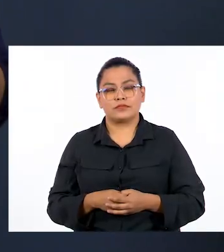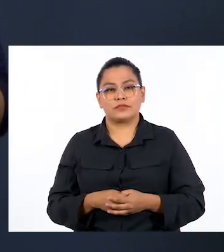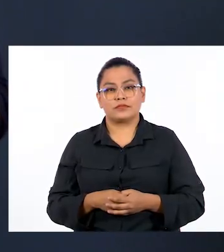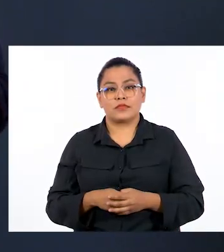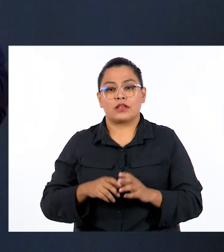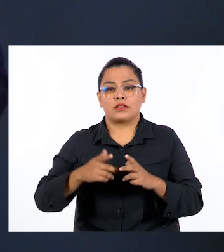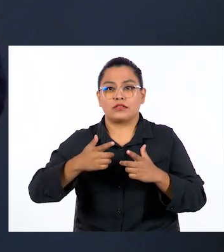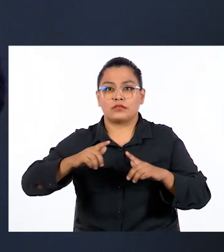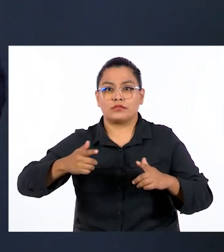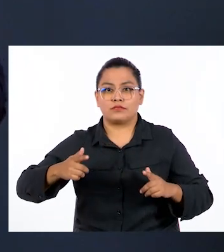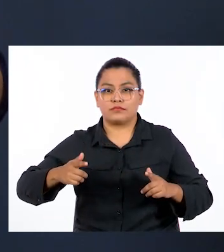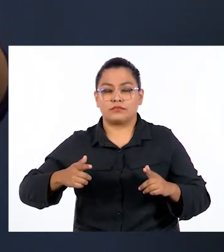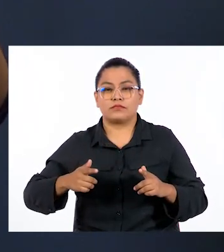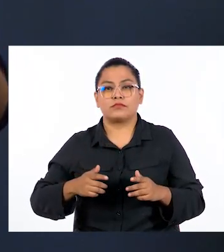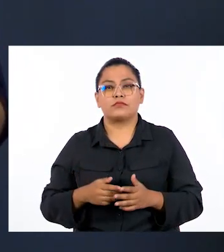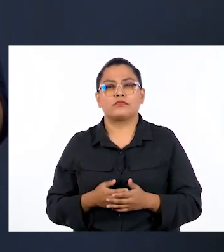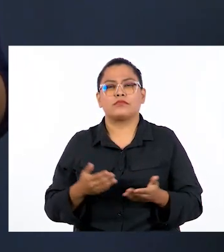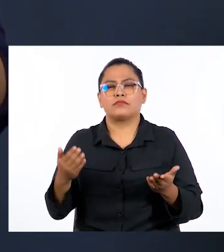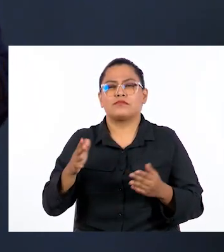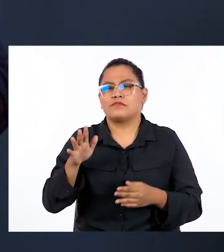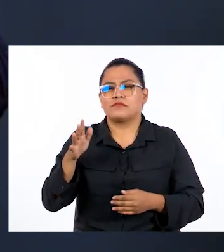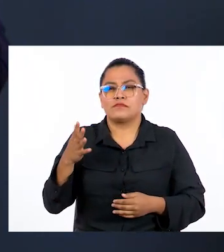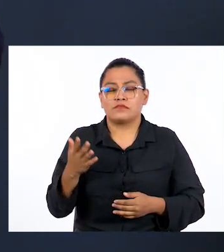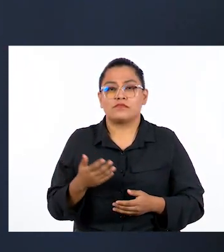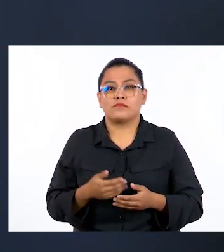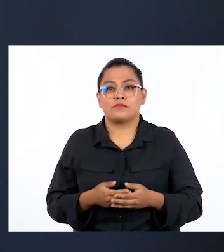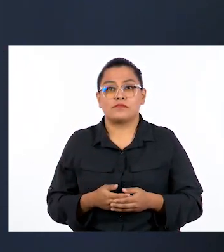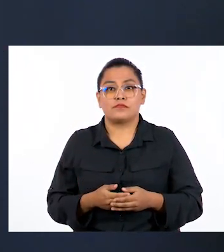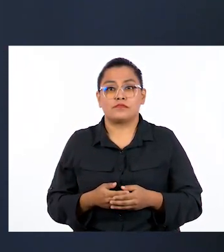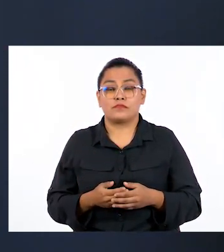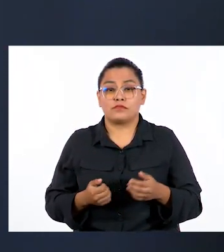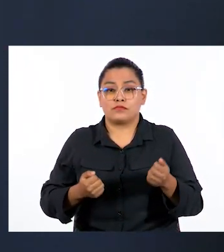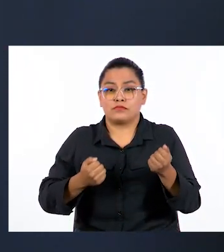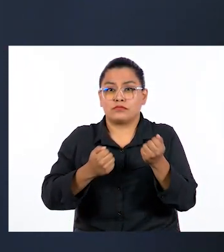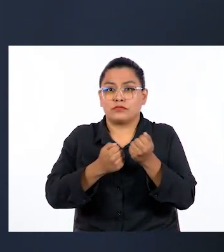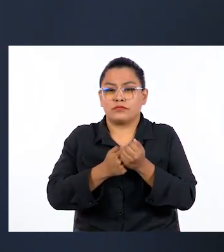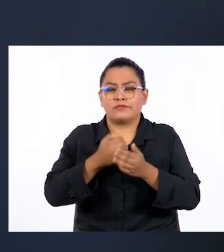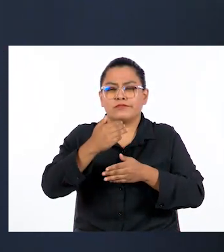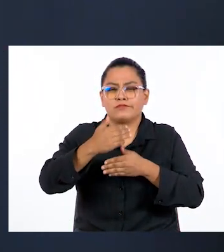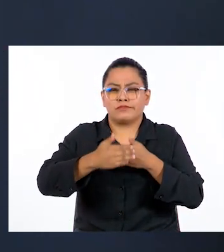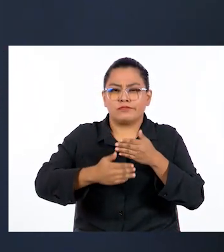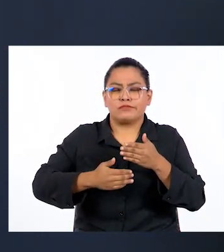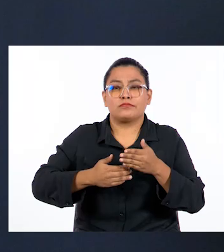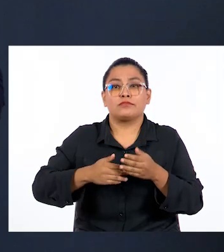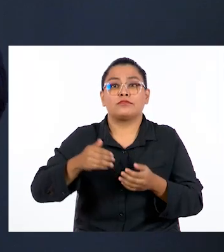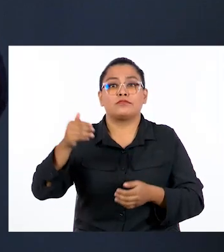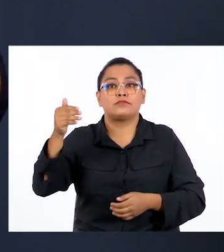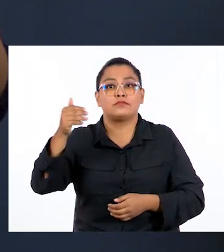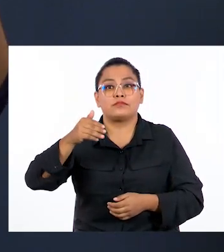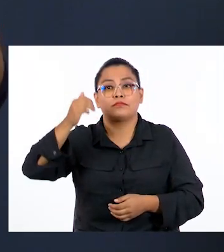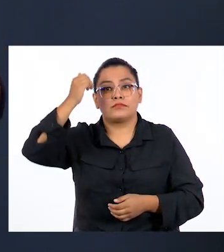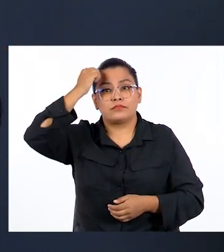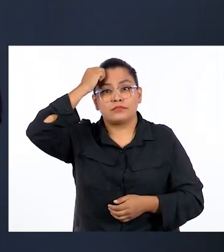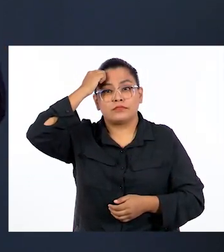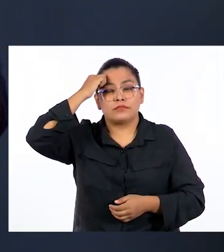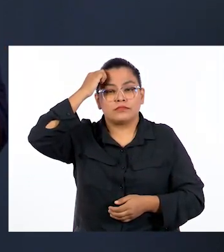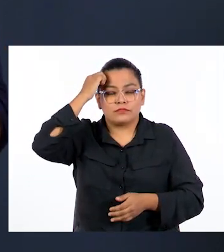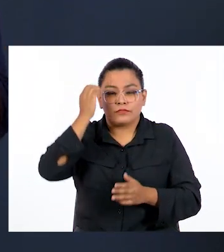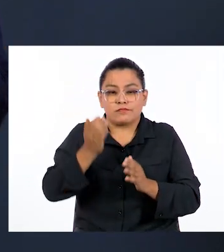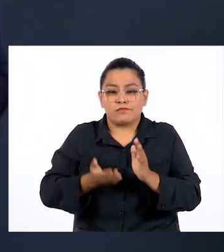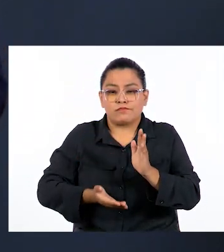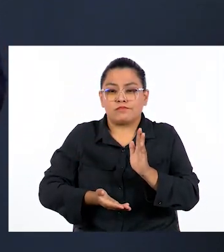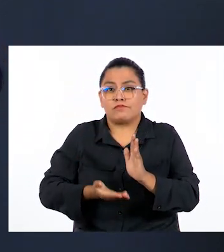En lenguaje y literatura lo que hicimos fue orientar el proceso de enseñanza-aprendizaje, potenciando